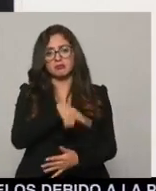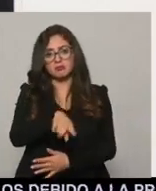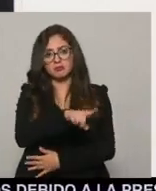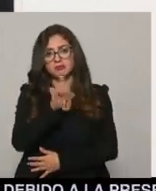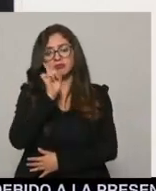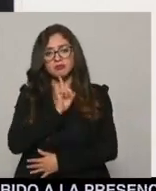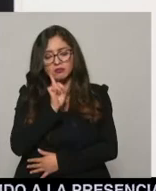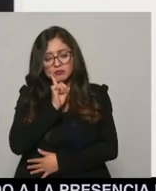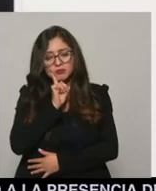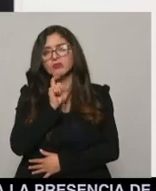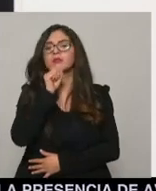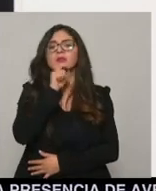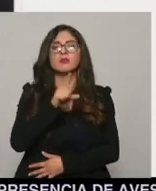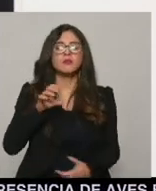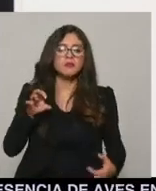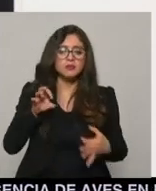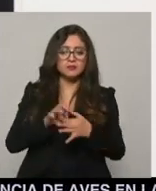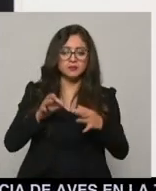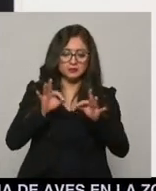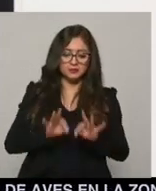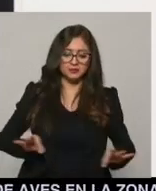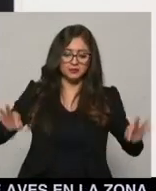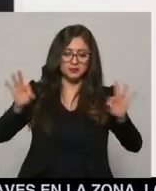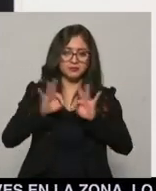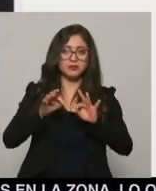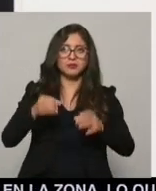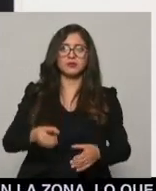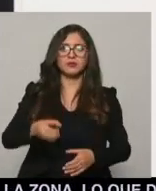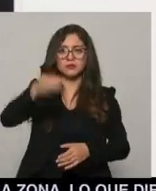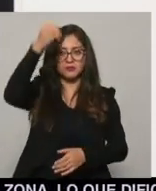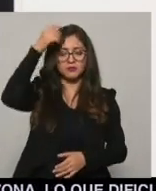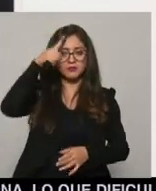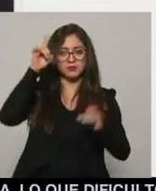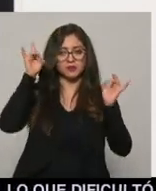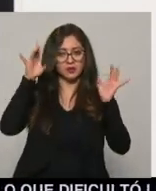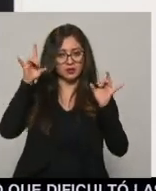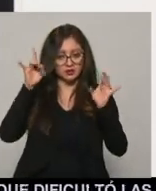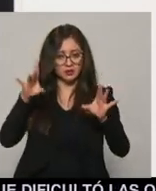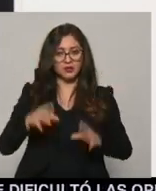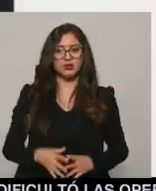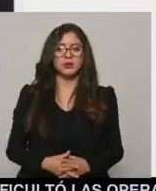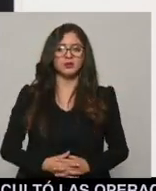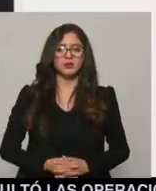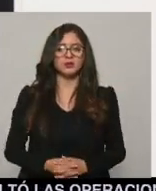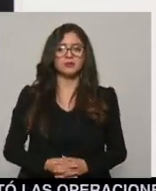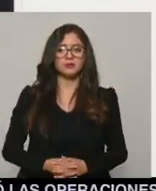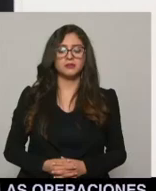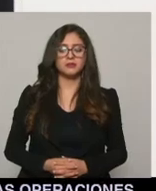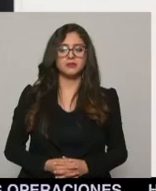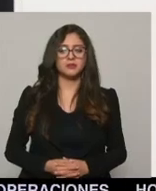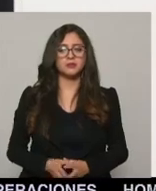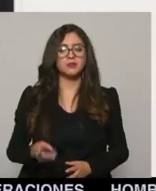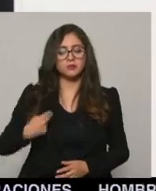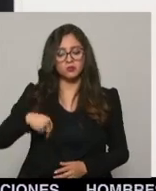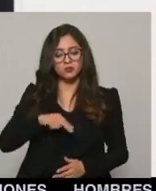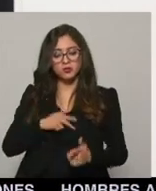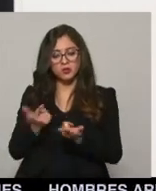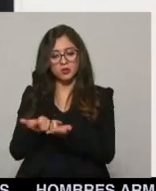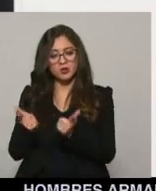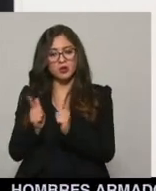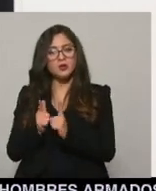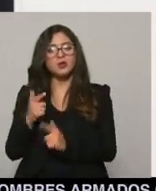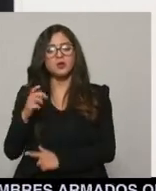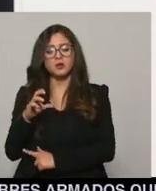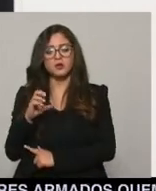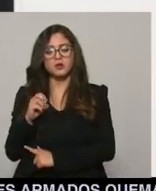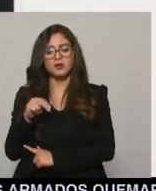una resignificación del monumento, ¿no? O sea, tenemos que, o sea, como conservadoras entendemos el valor del patrimonio, pero el